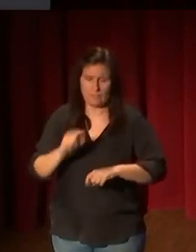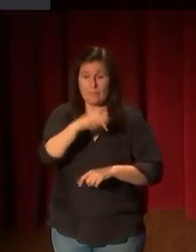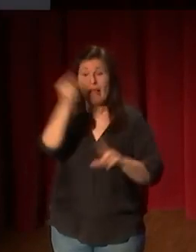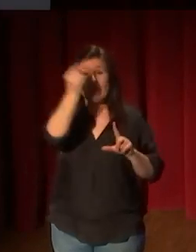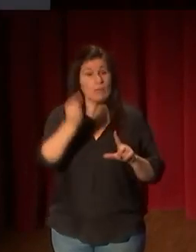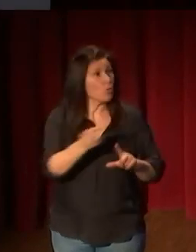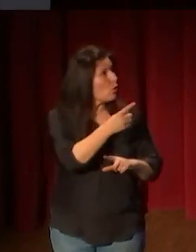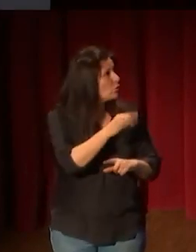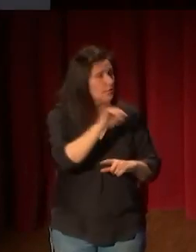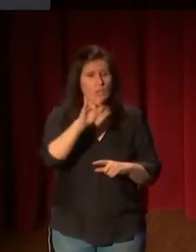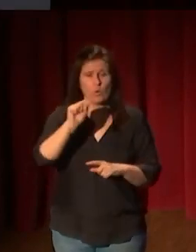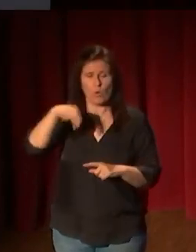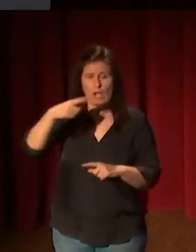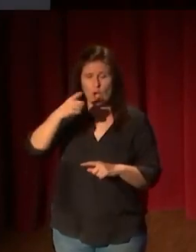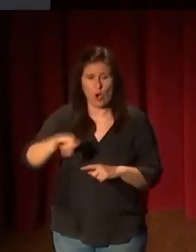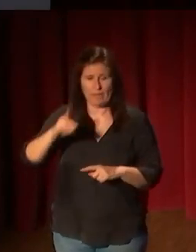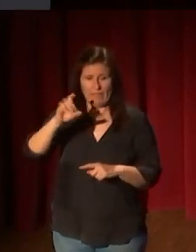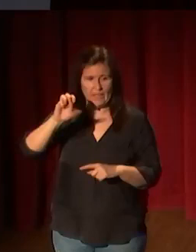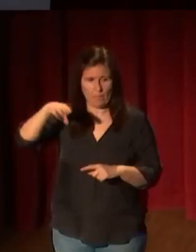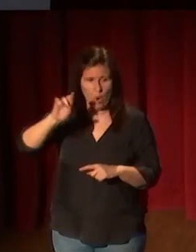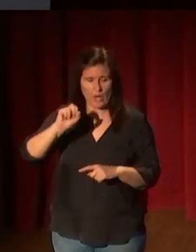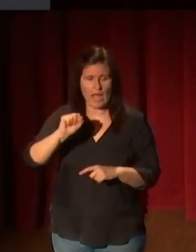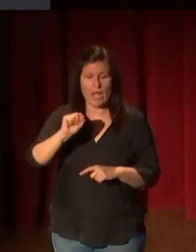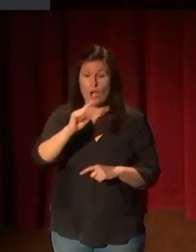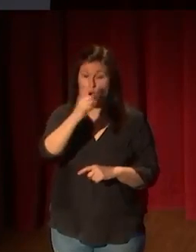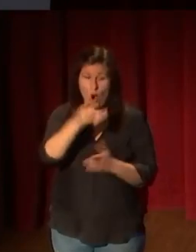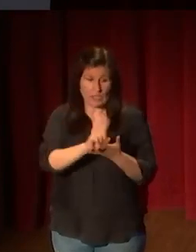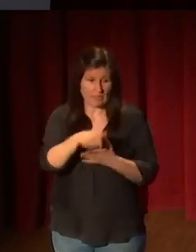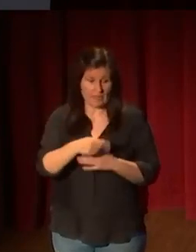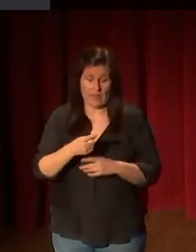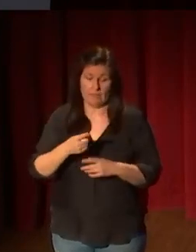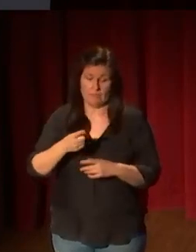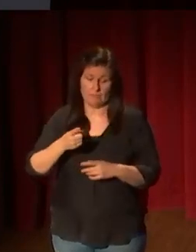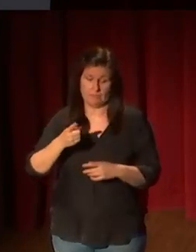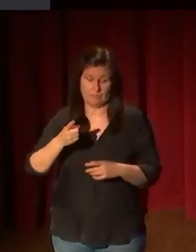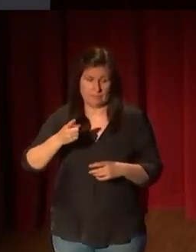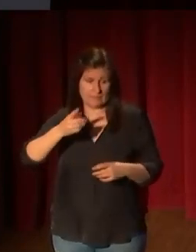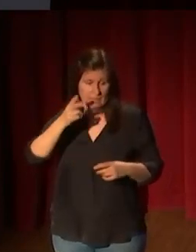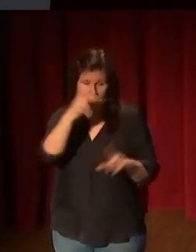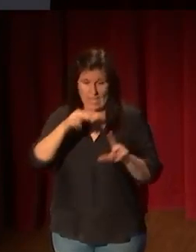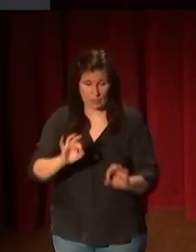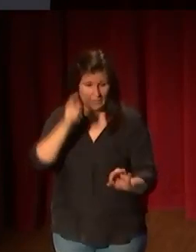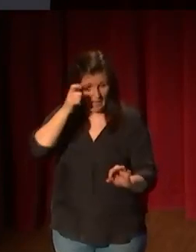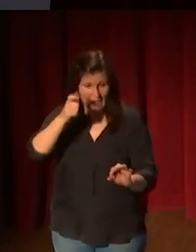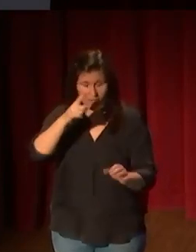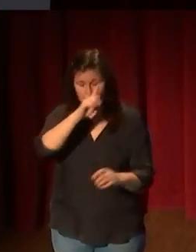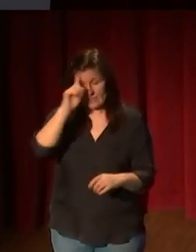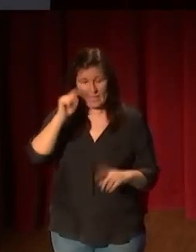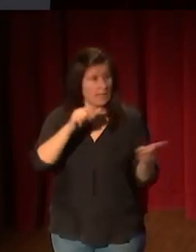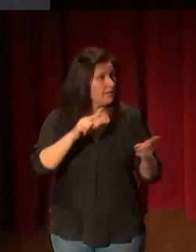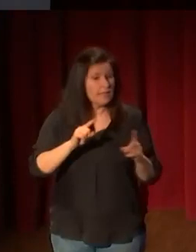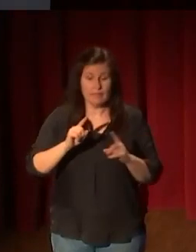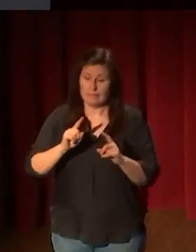de juan gómez de mora otra vez correspondía al maestro mayor de la villa y de las obras reales preparar esos